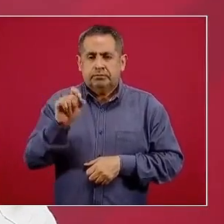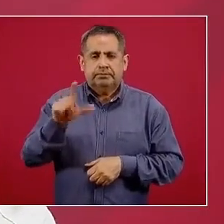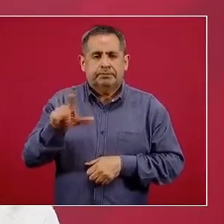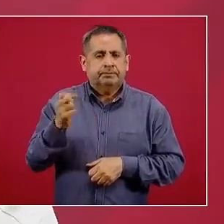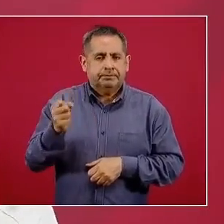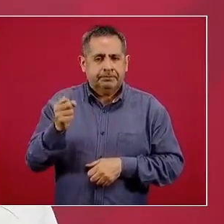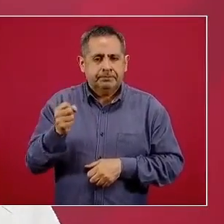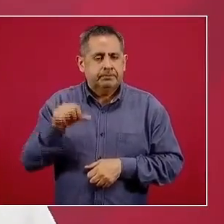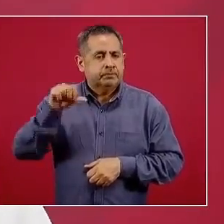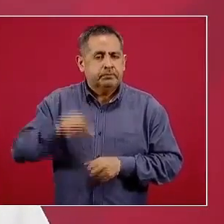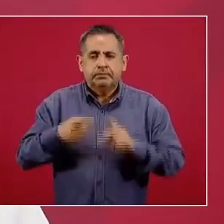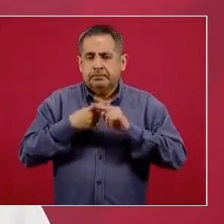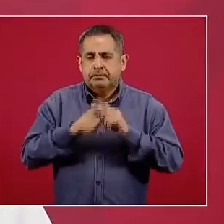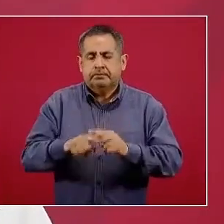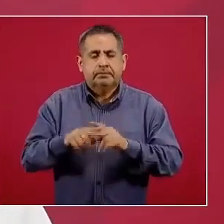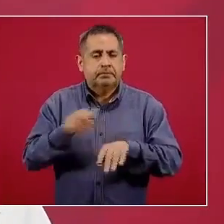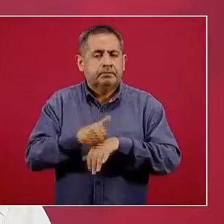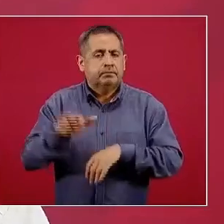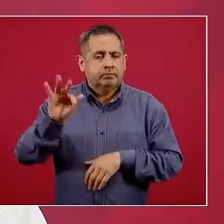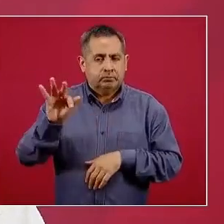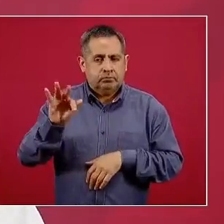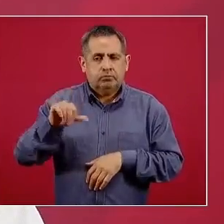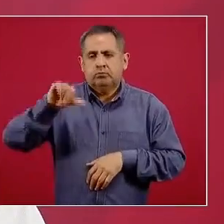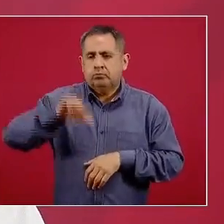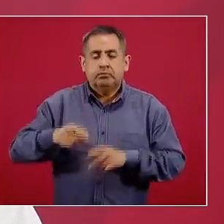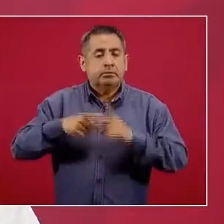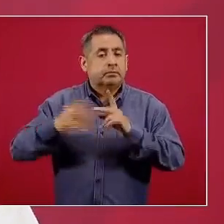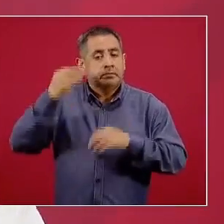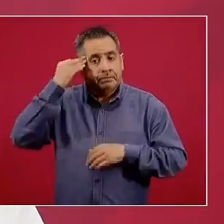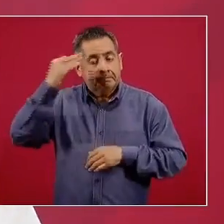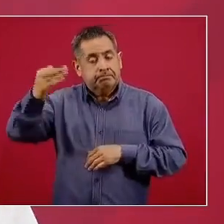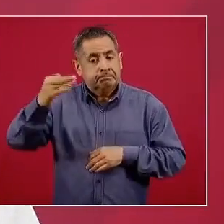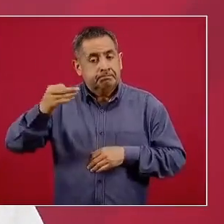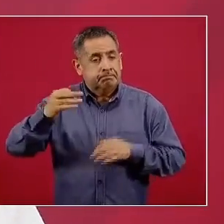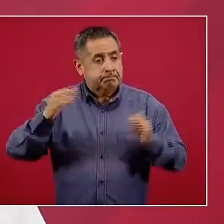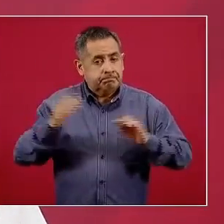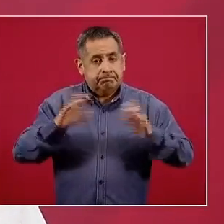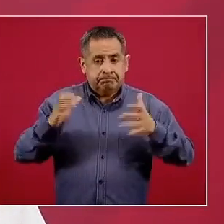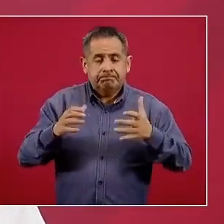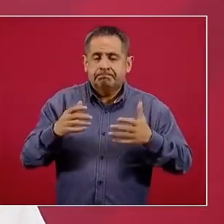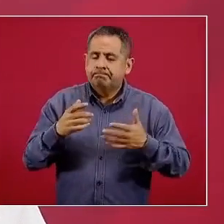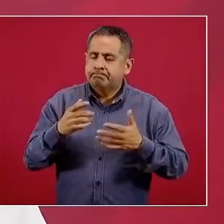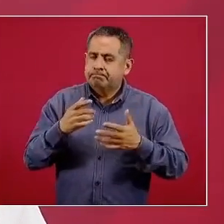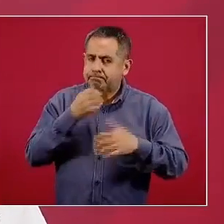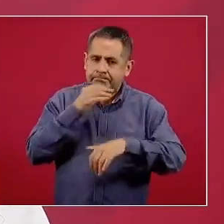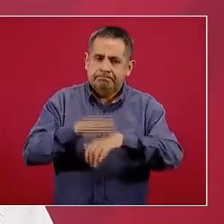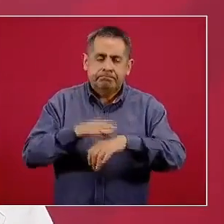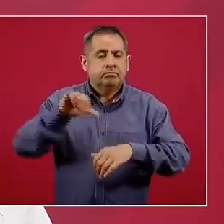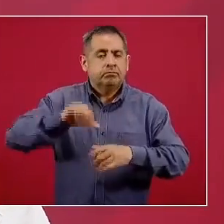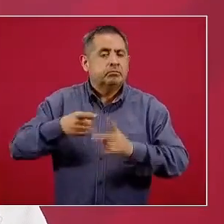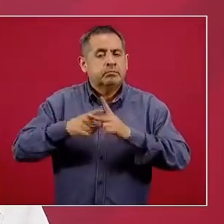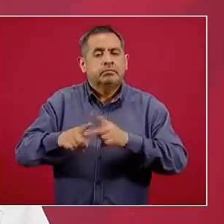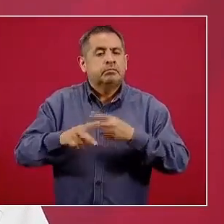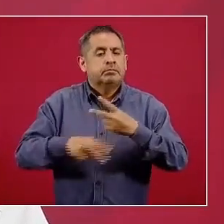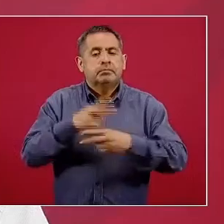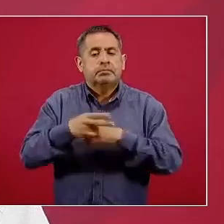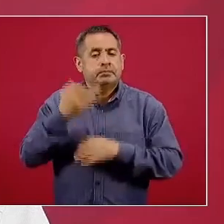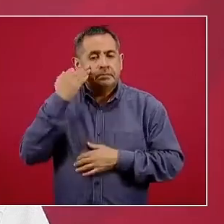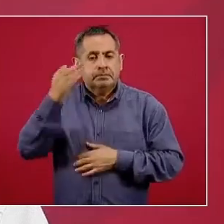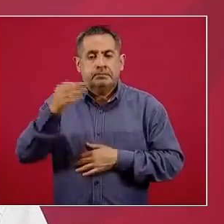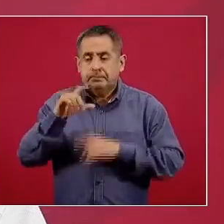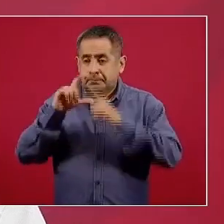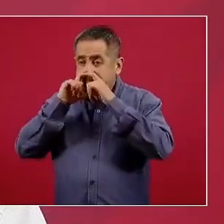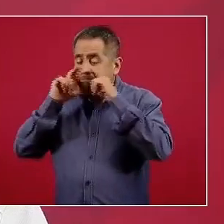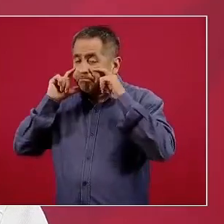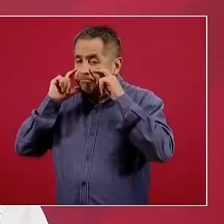27 de septiembre. Hoy inicia la semana 40, hoy inicia la temporada invernal en términos epidemiológicos y hoy inicia también la temporada de